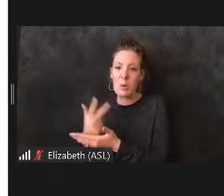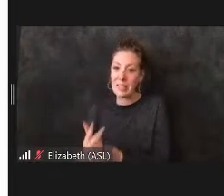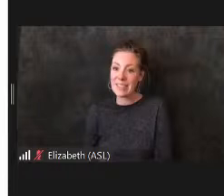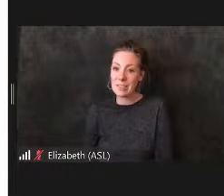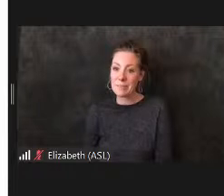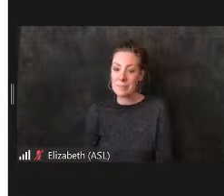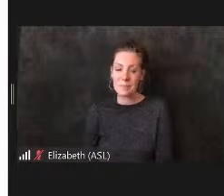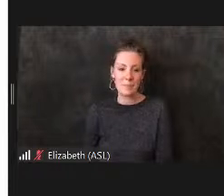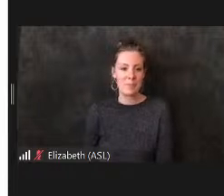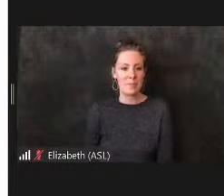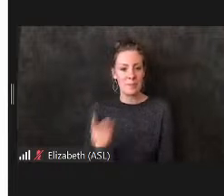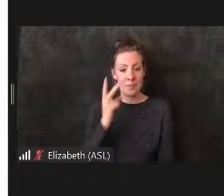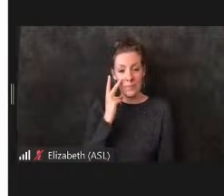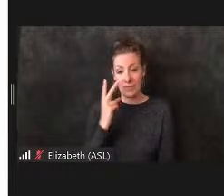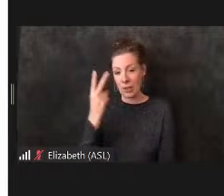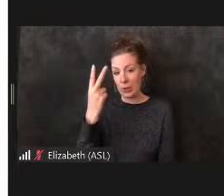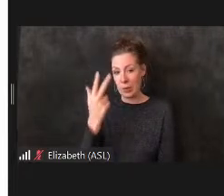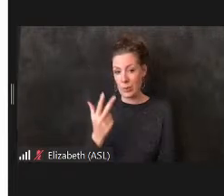dosis,